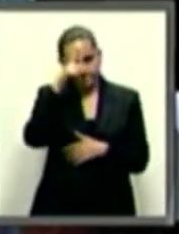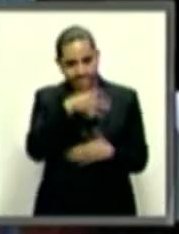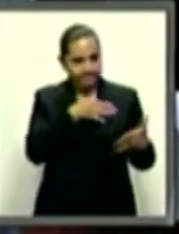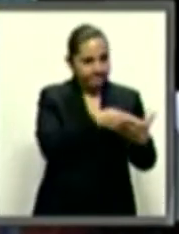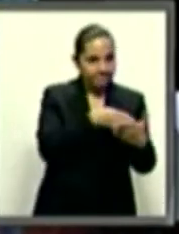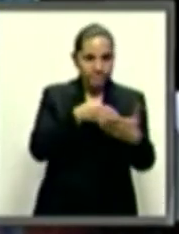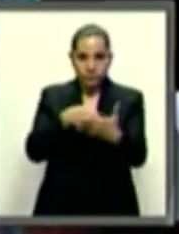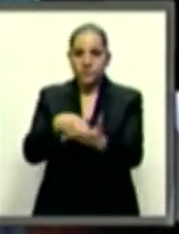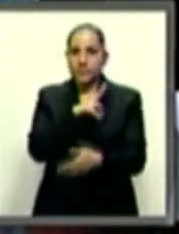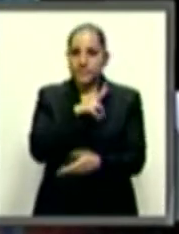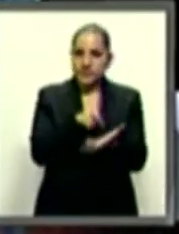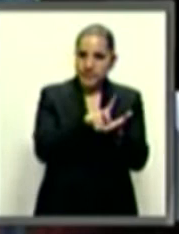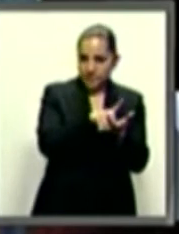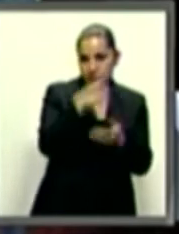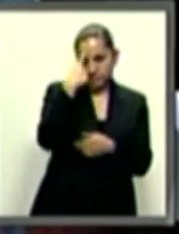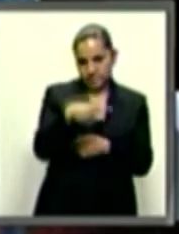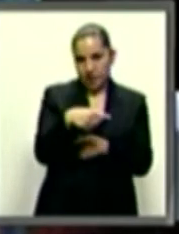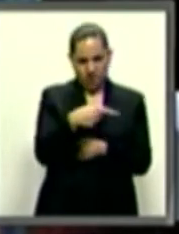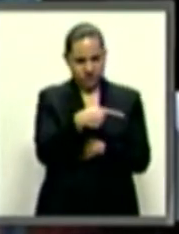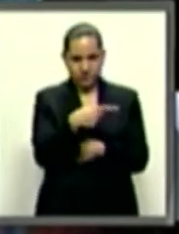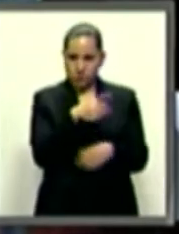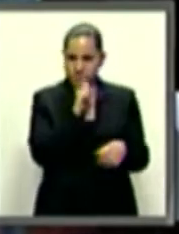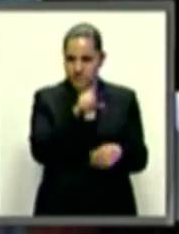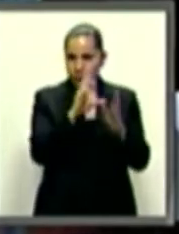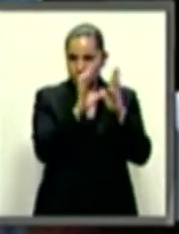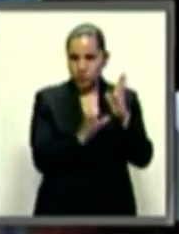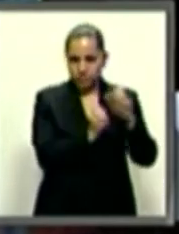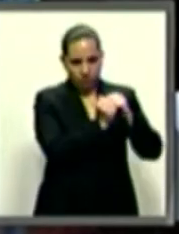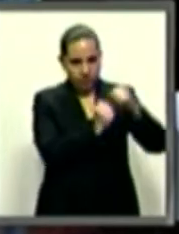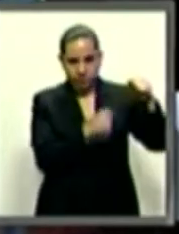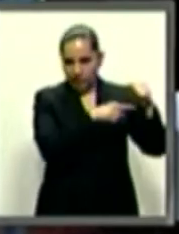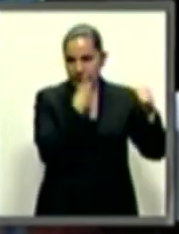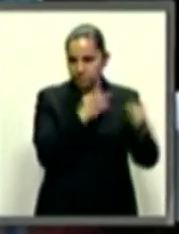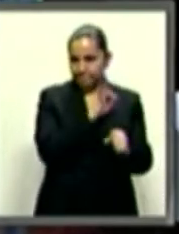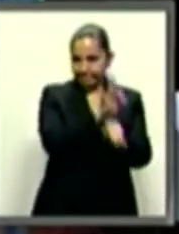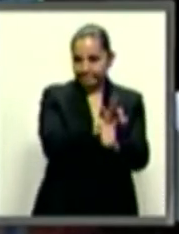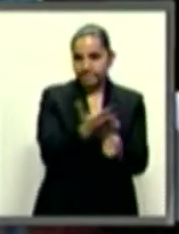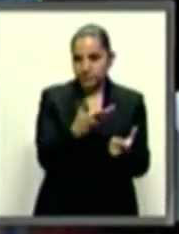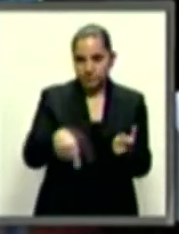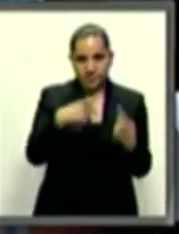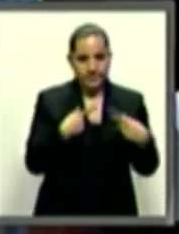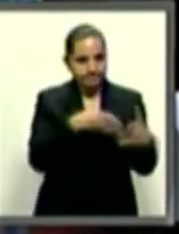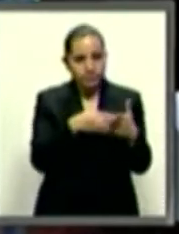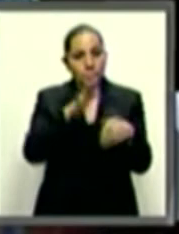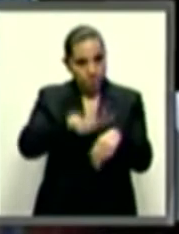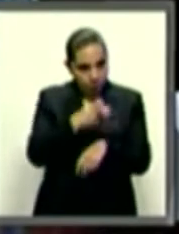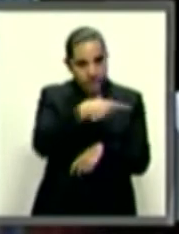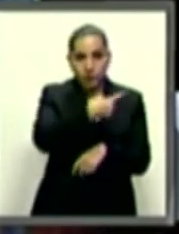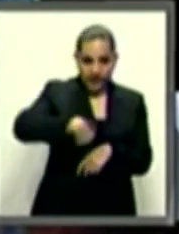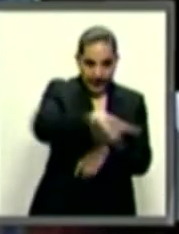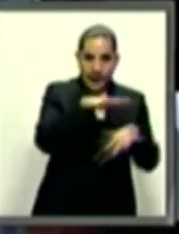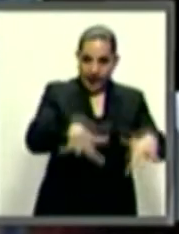en la Constitución. Por ello, este poder aprobó la Ley General para la Inclusión de las Personas